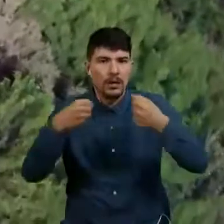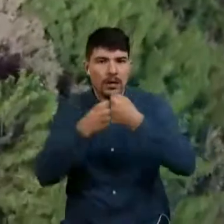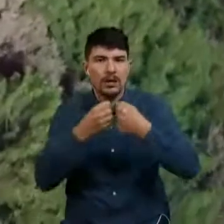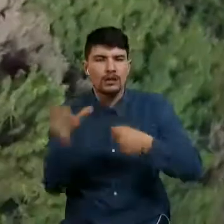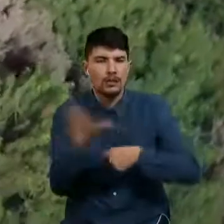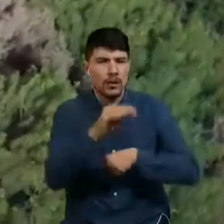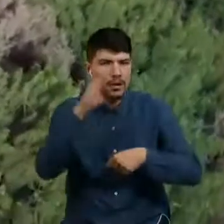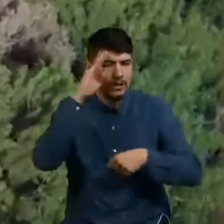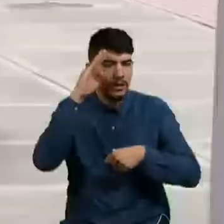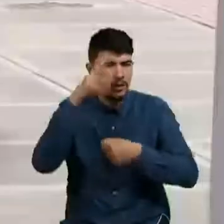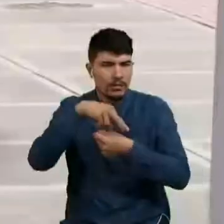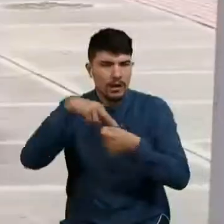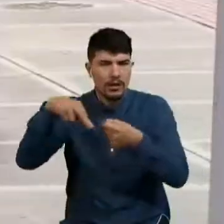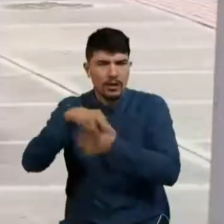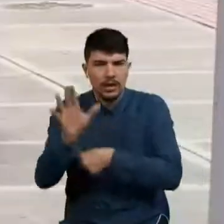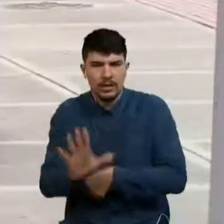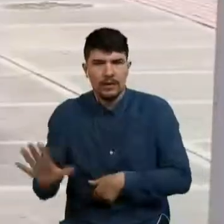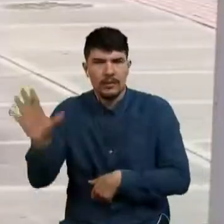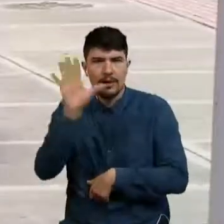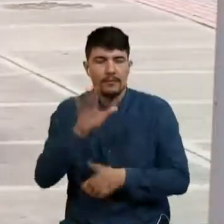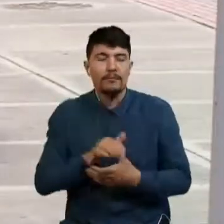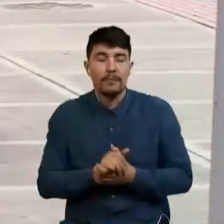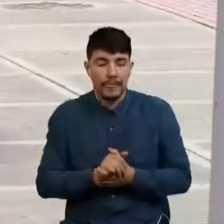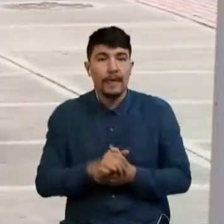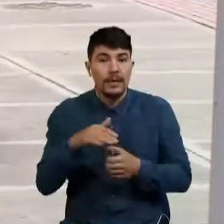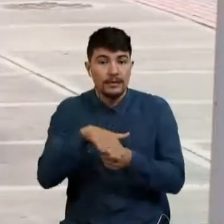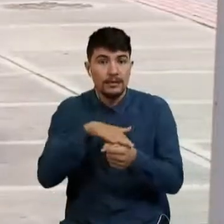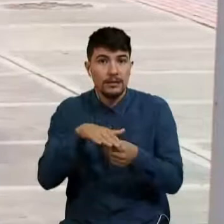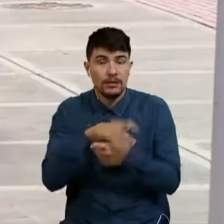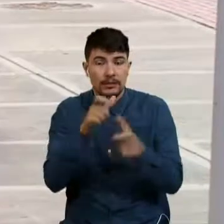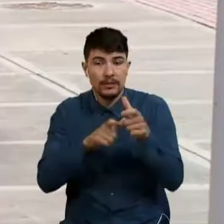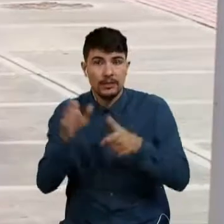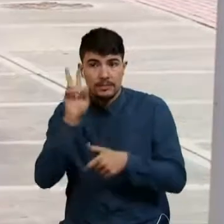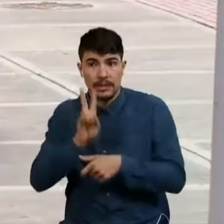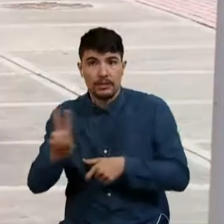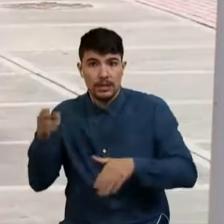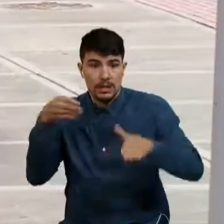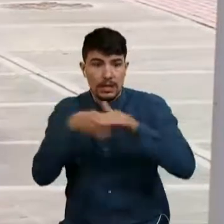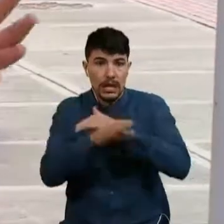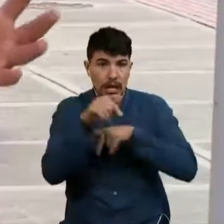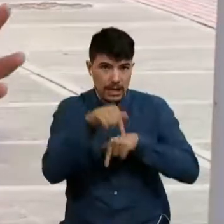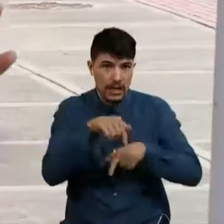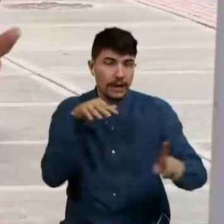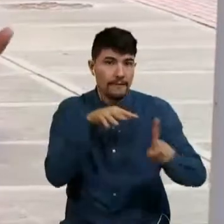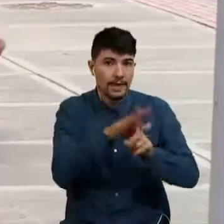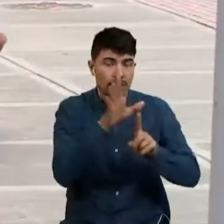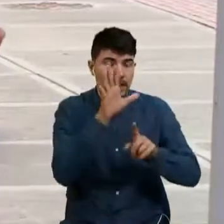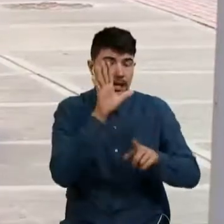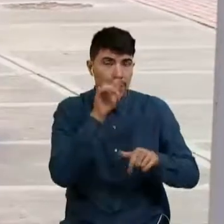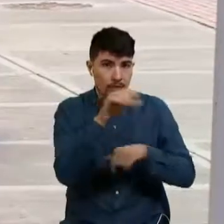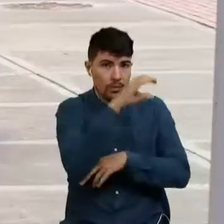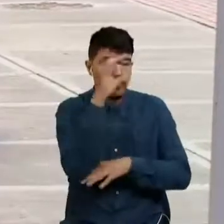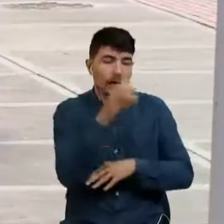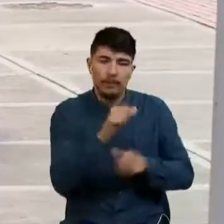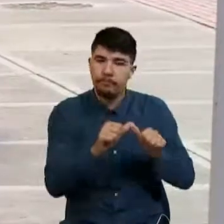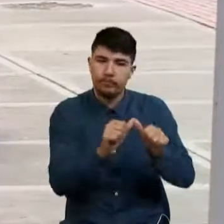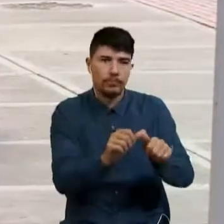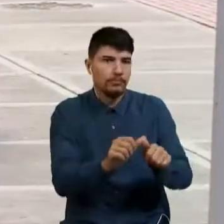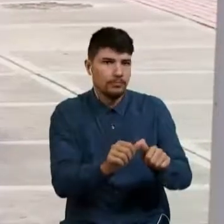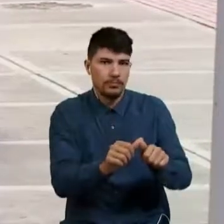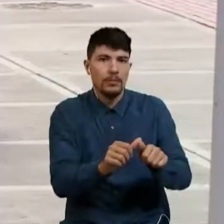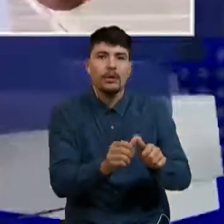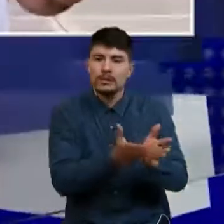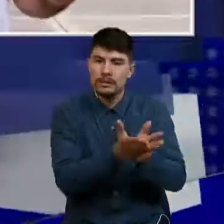las autoridades locales y regionales la situación de venezolanos y su repercusión en la frontera aún no para hay que esperar que el